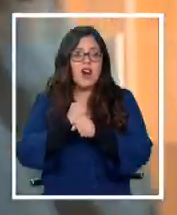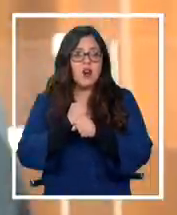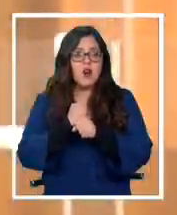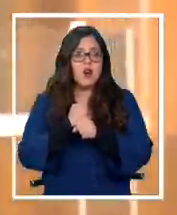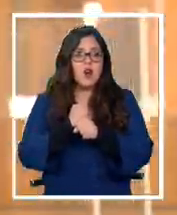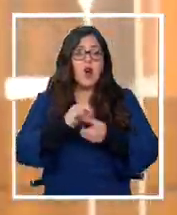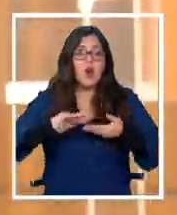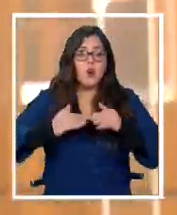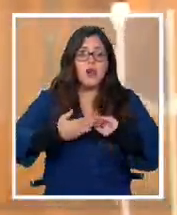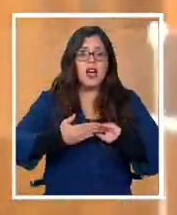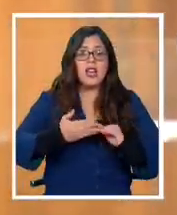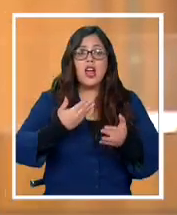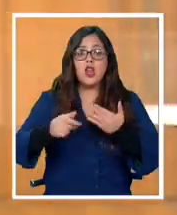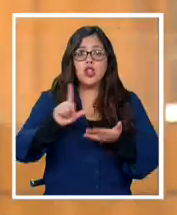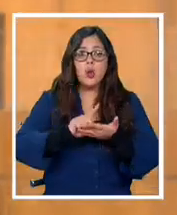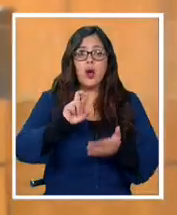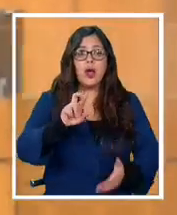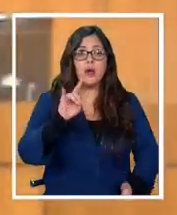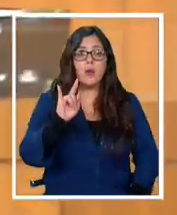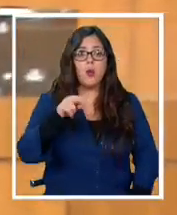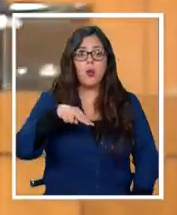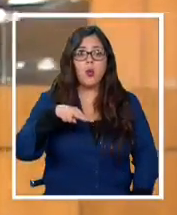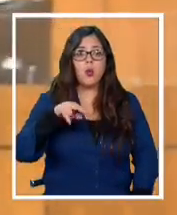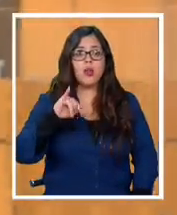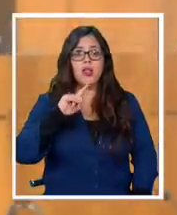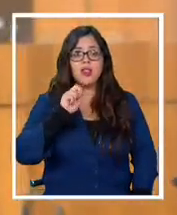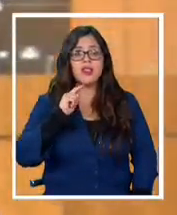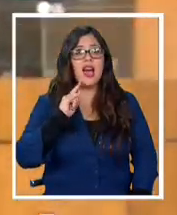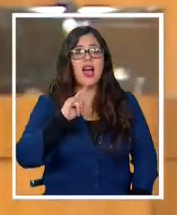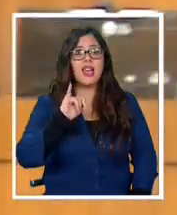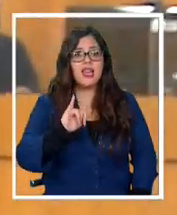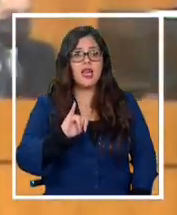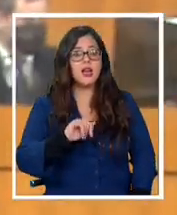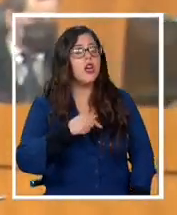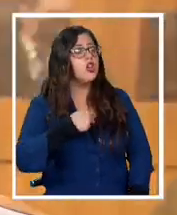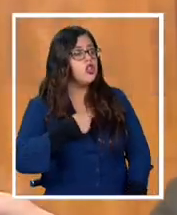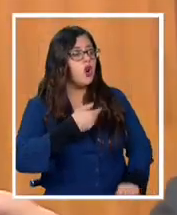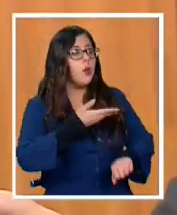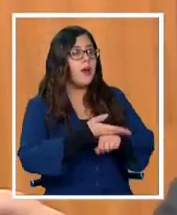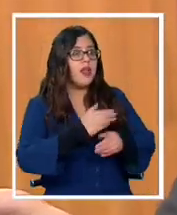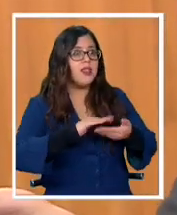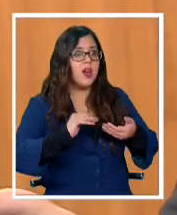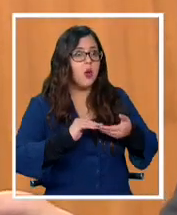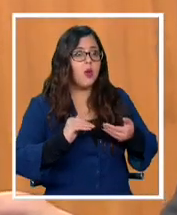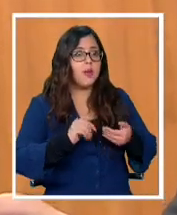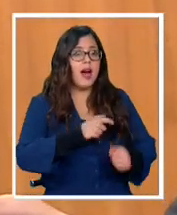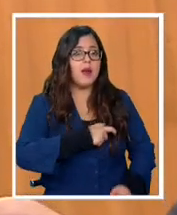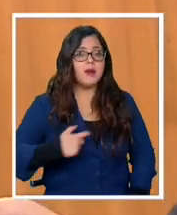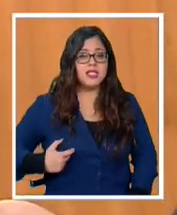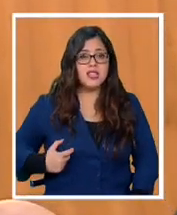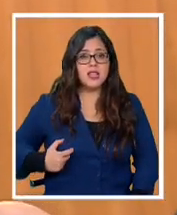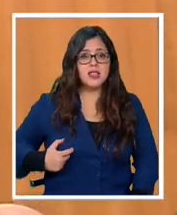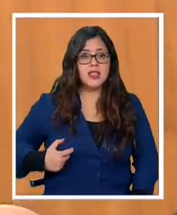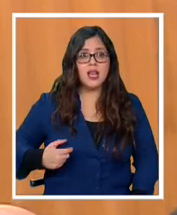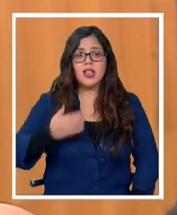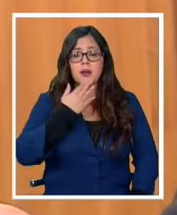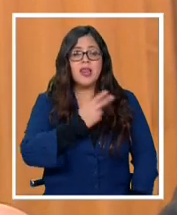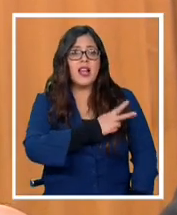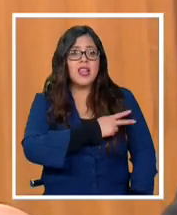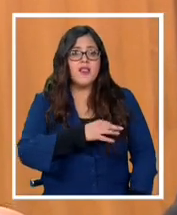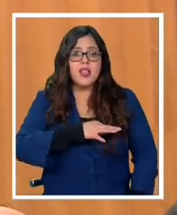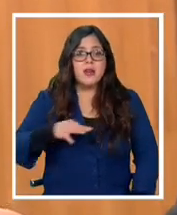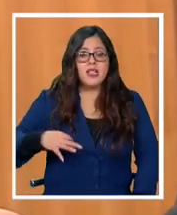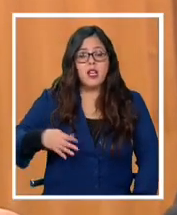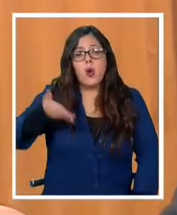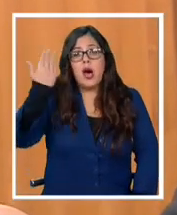residencia de sergio moreno pedirles compró presidente y al presidente gabinete en tu guardián seguía tuve un día malo con un pésimo día